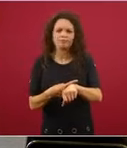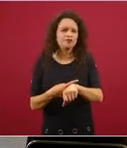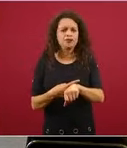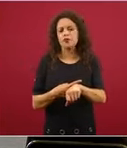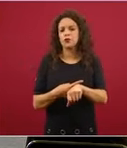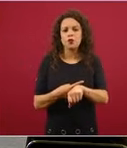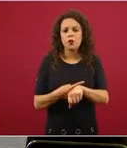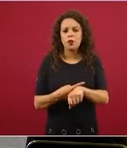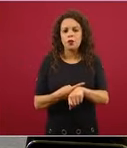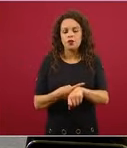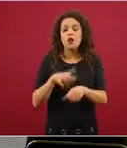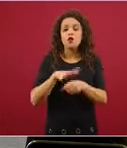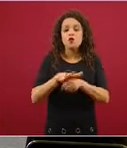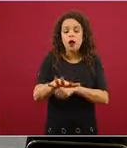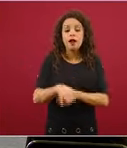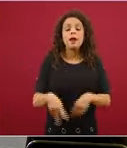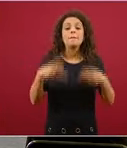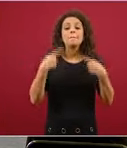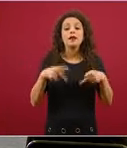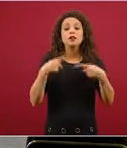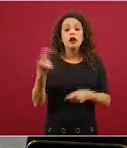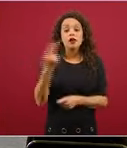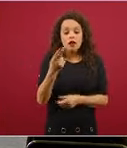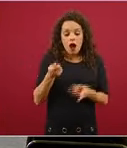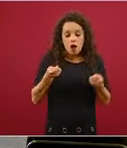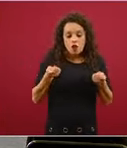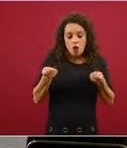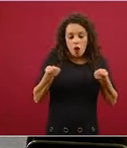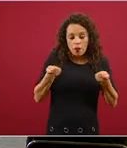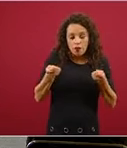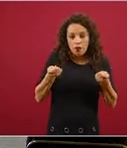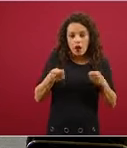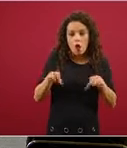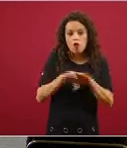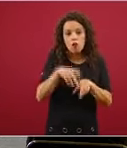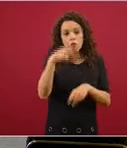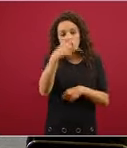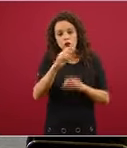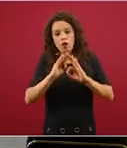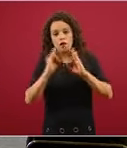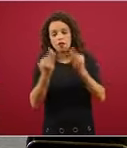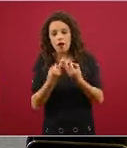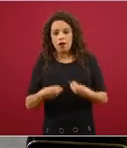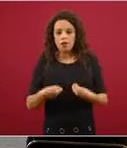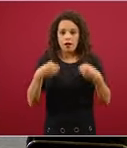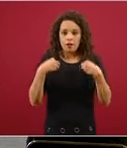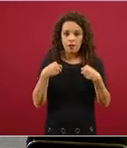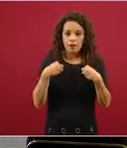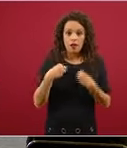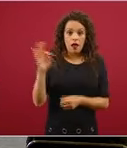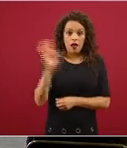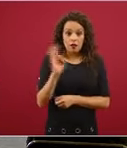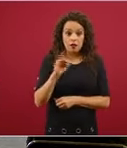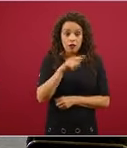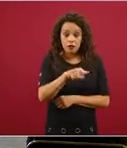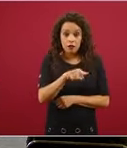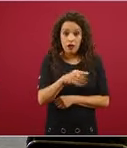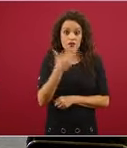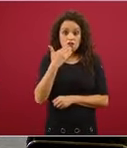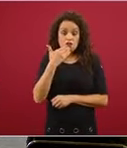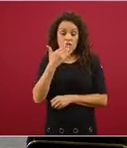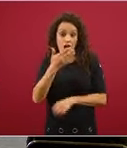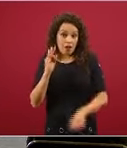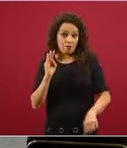personas que hay que tener un control de la condición de vida que puede generar una vulnerabilidad